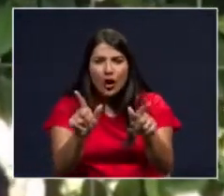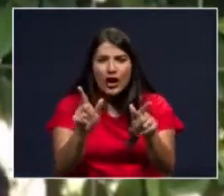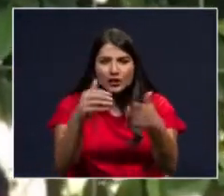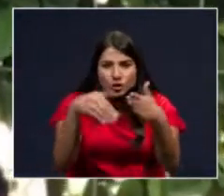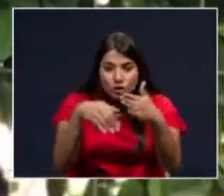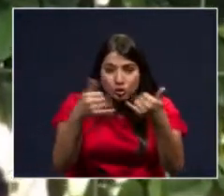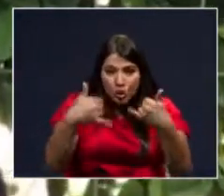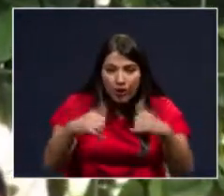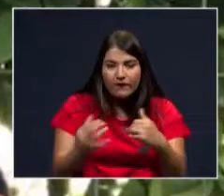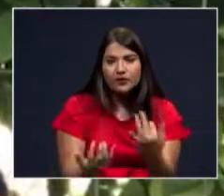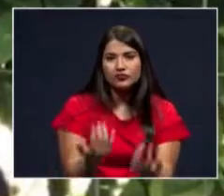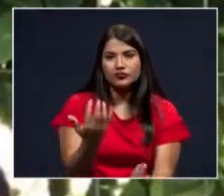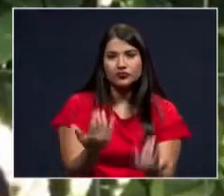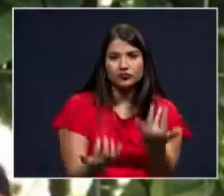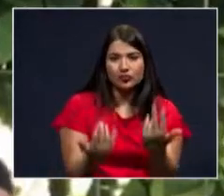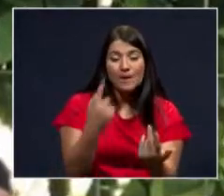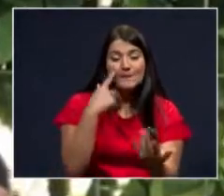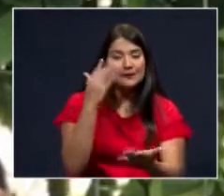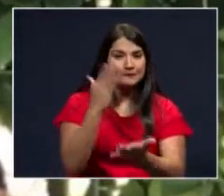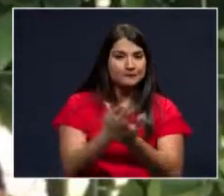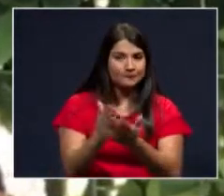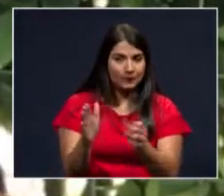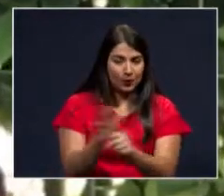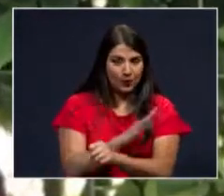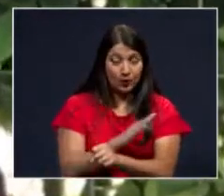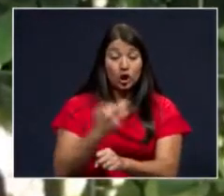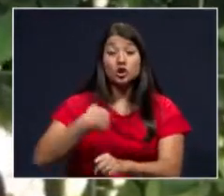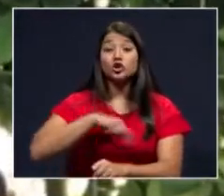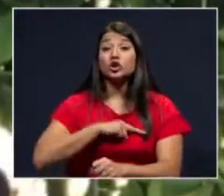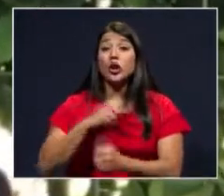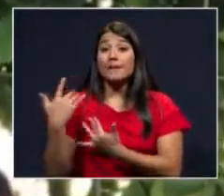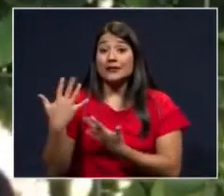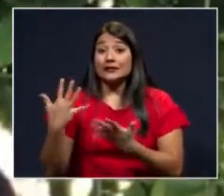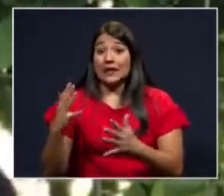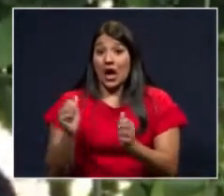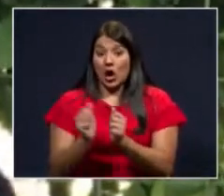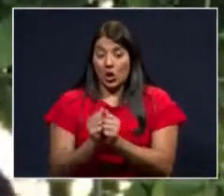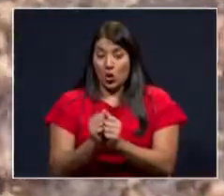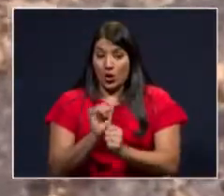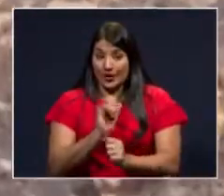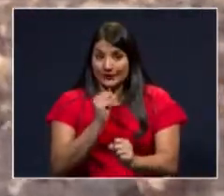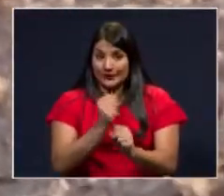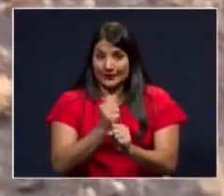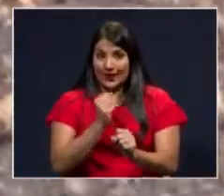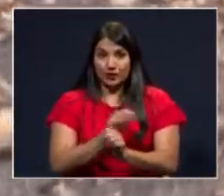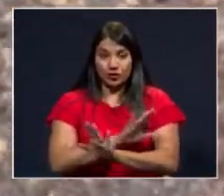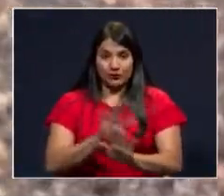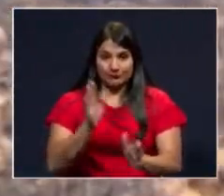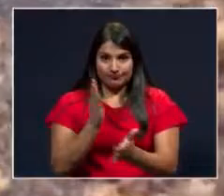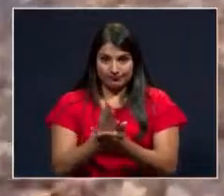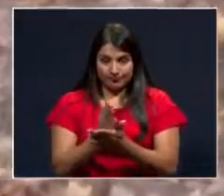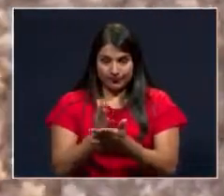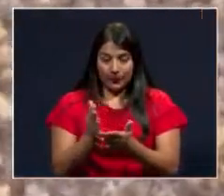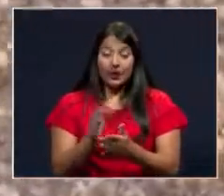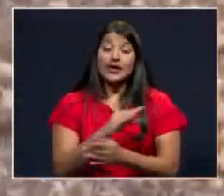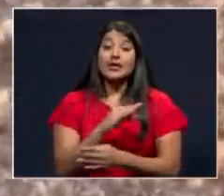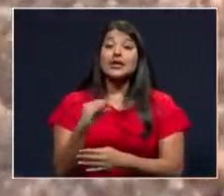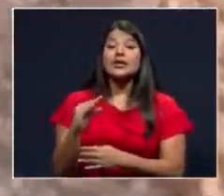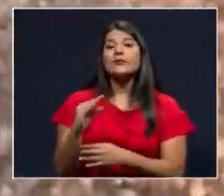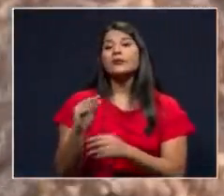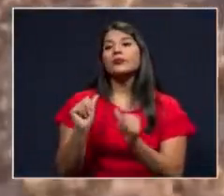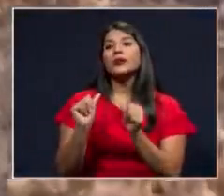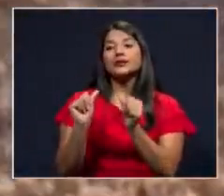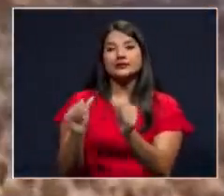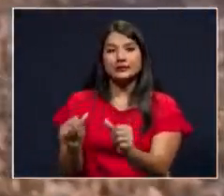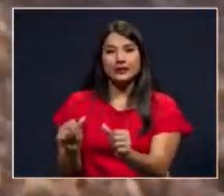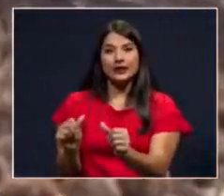del área de humedal del bosque de Yolillo. Esperamos que con este trabajo ya quede totalmente extinguido. No obstante, se